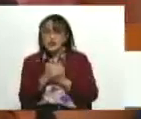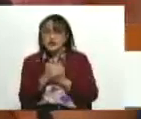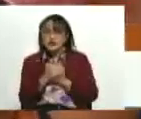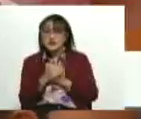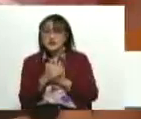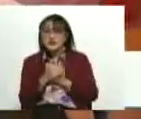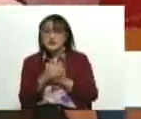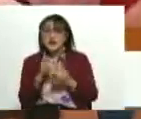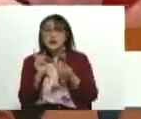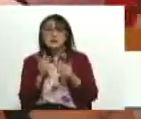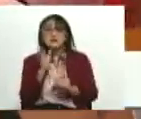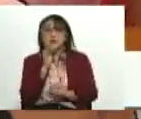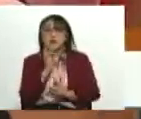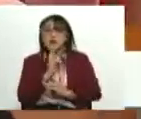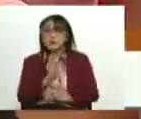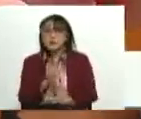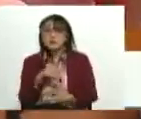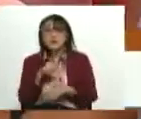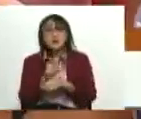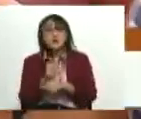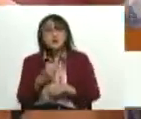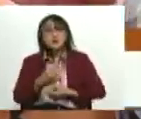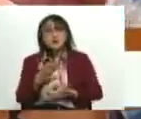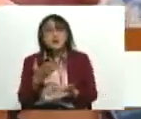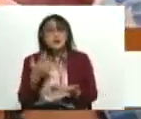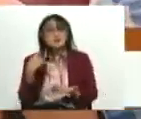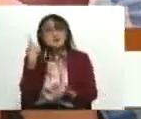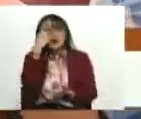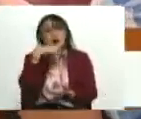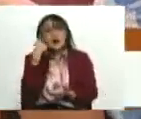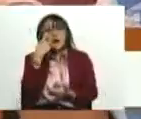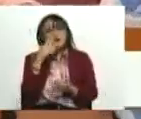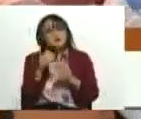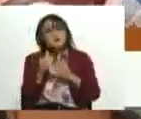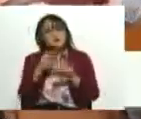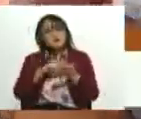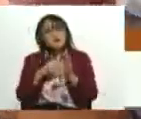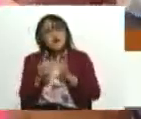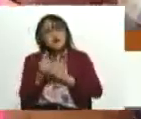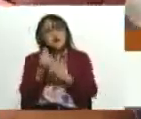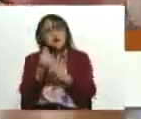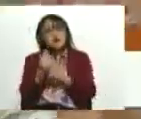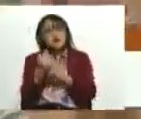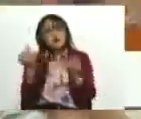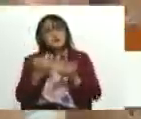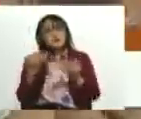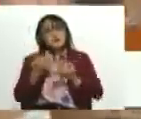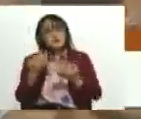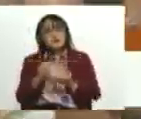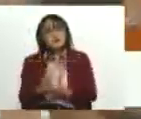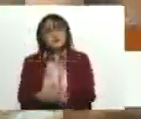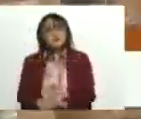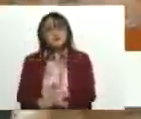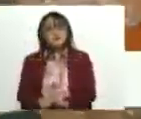Y a veces sin respuesta, lo único que tiene para dar es la cara. Es un líder, es una lideresa auténtica, ¿ves?